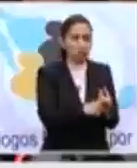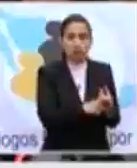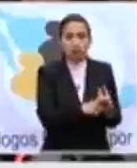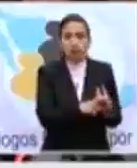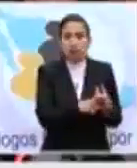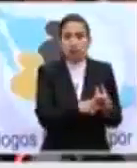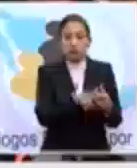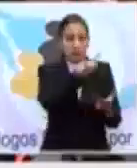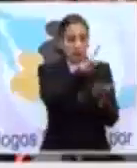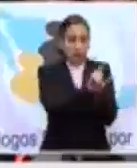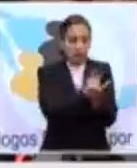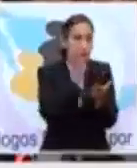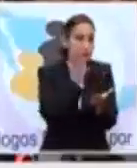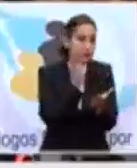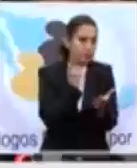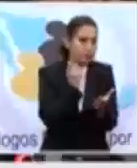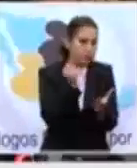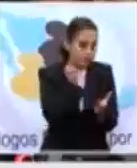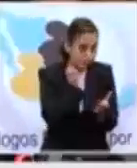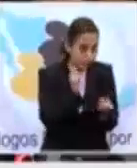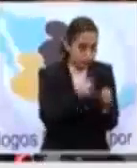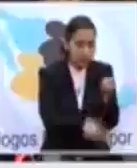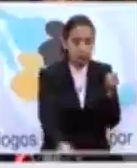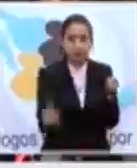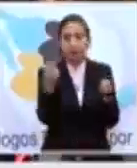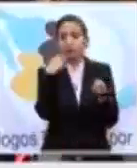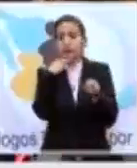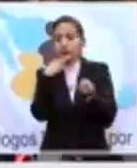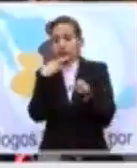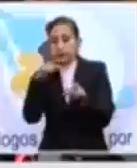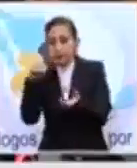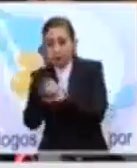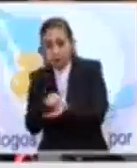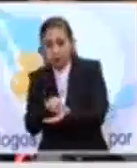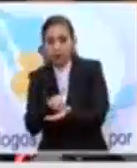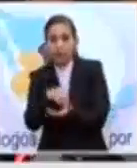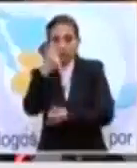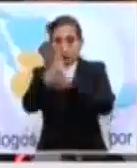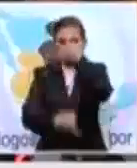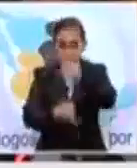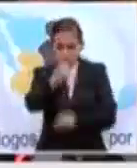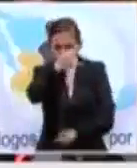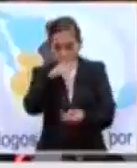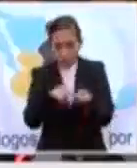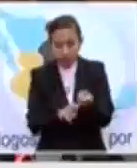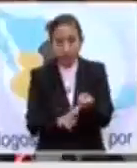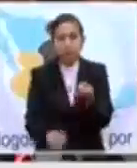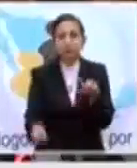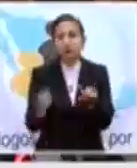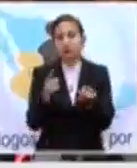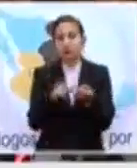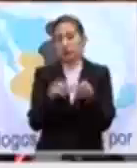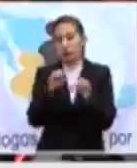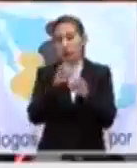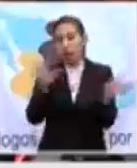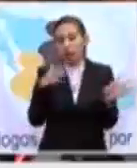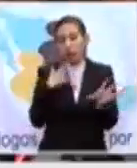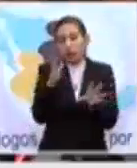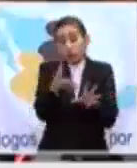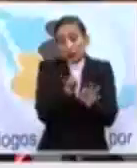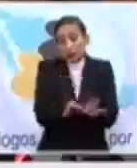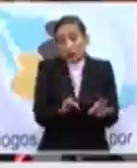vista legislativo, desde el punto de vista de aplicación e impartición de la justicia. Por supuesto que es un